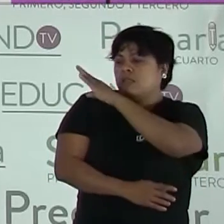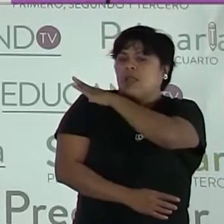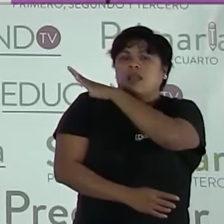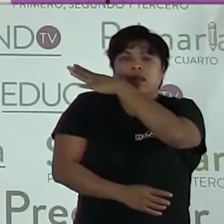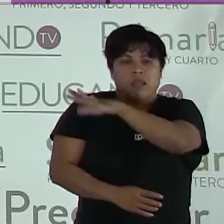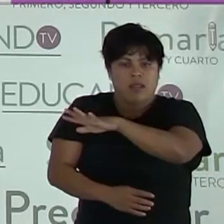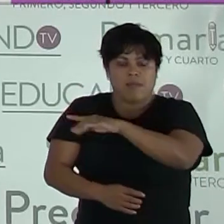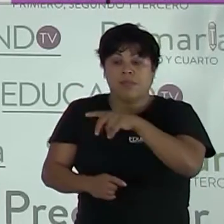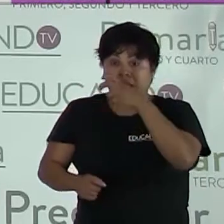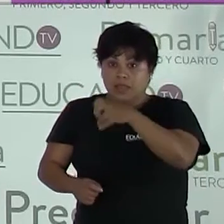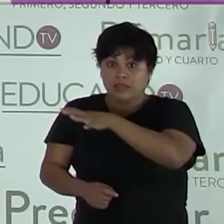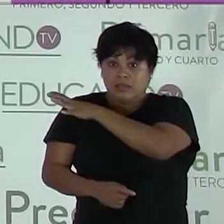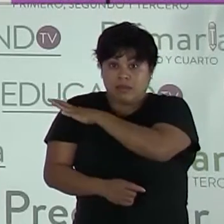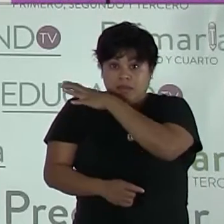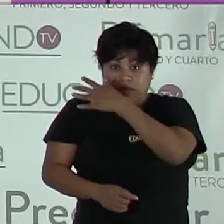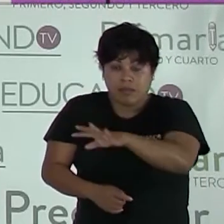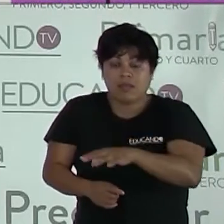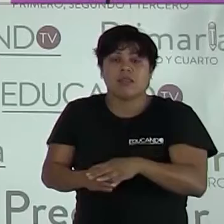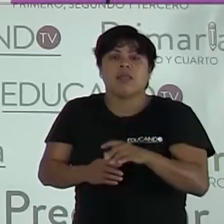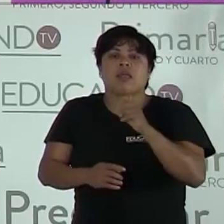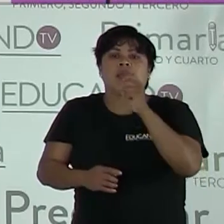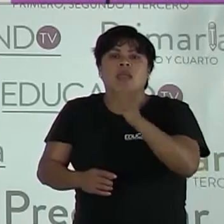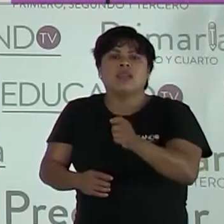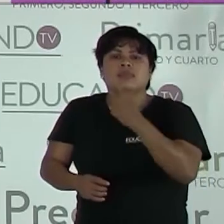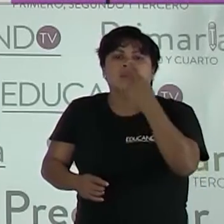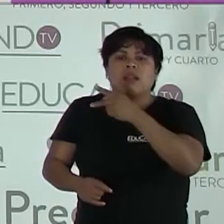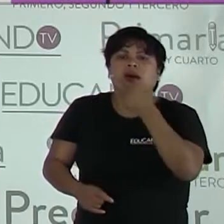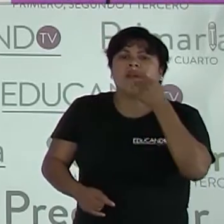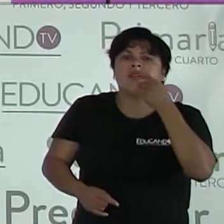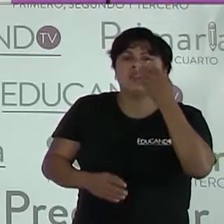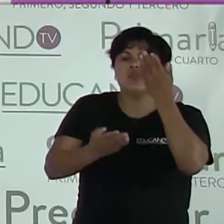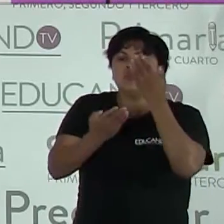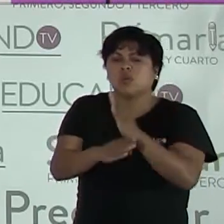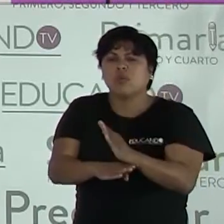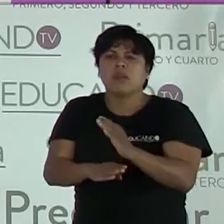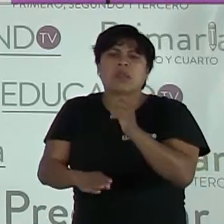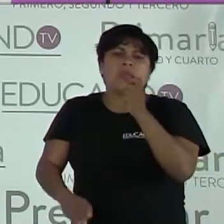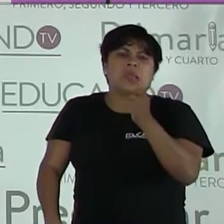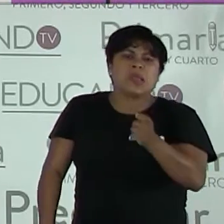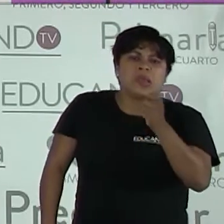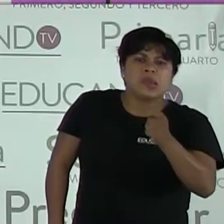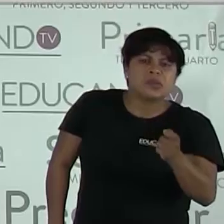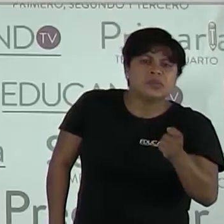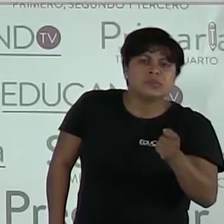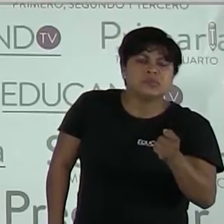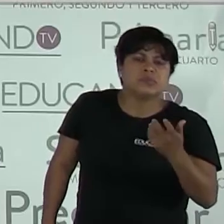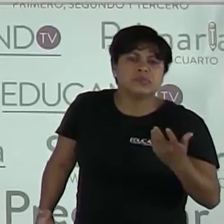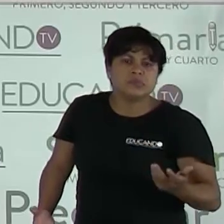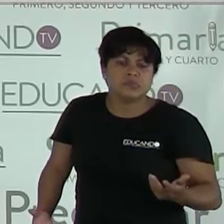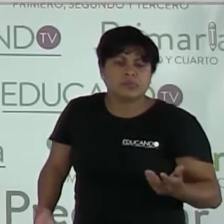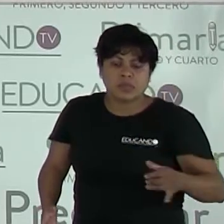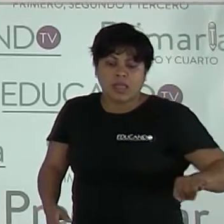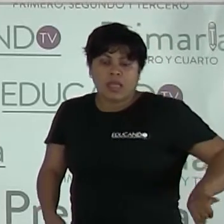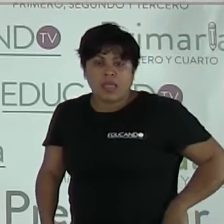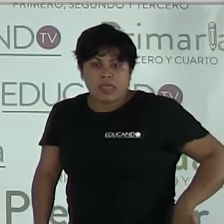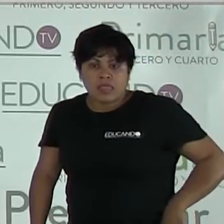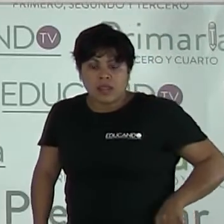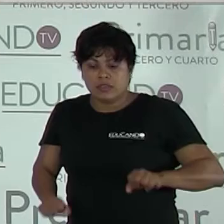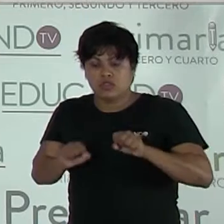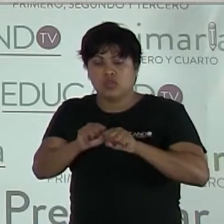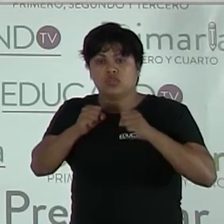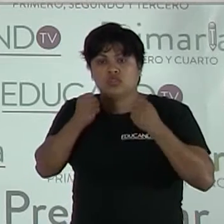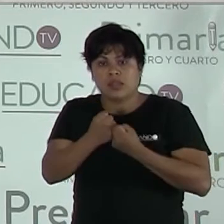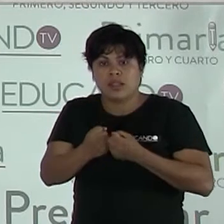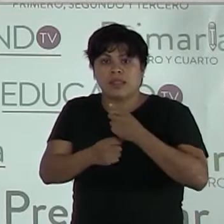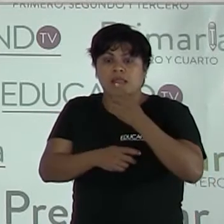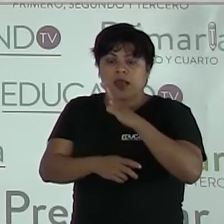¿Sale? La generalidad nos va a hablar sobre lo que es el interés